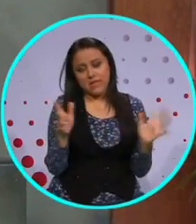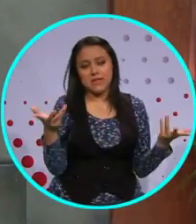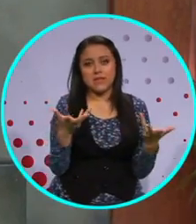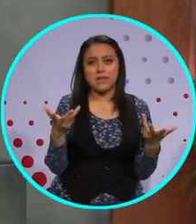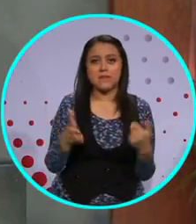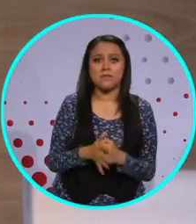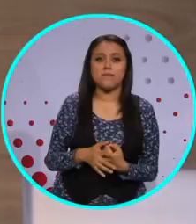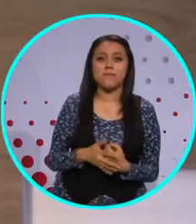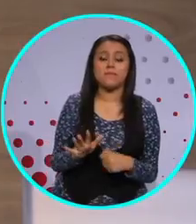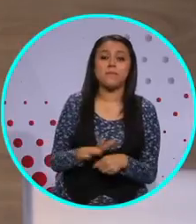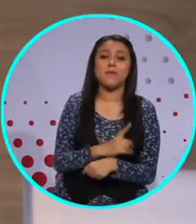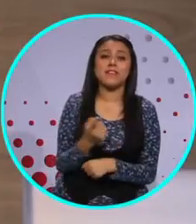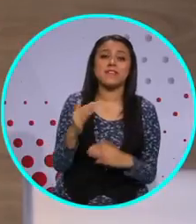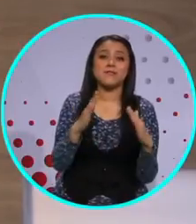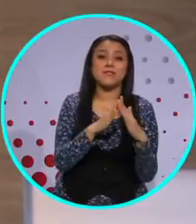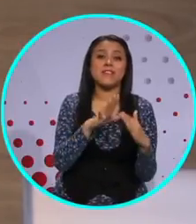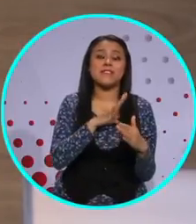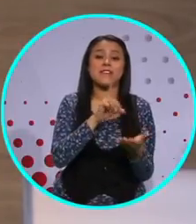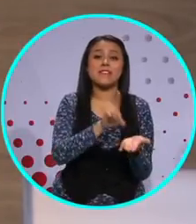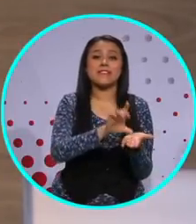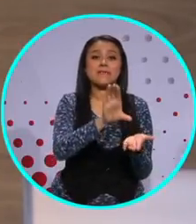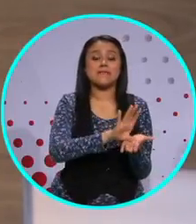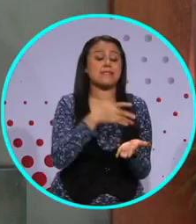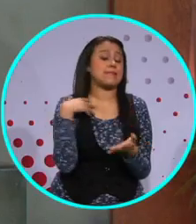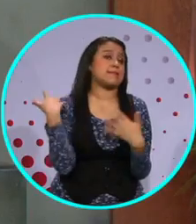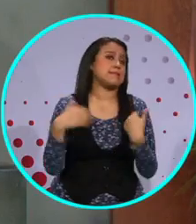discapacitado cuando llegue su mujer